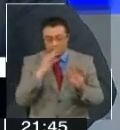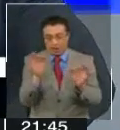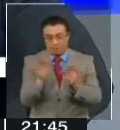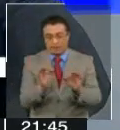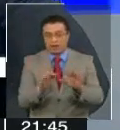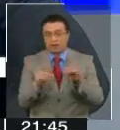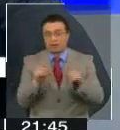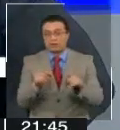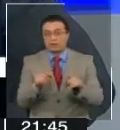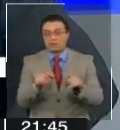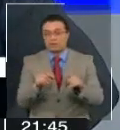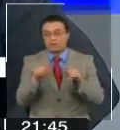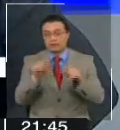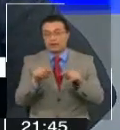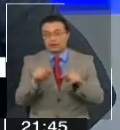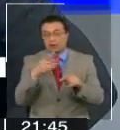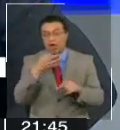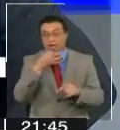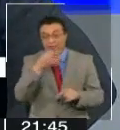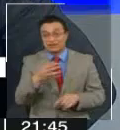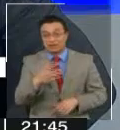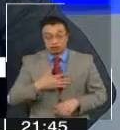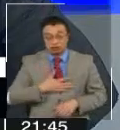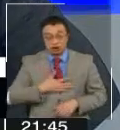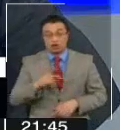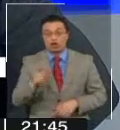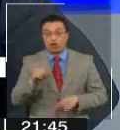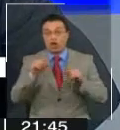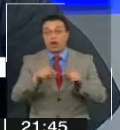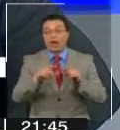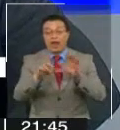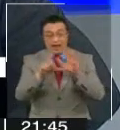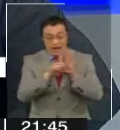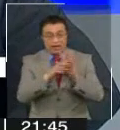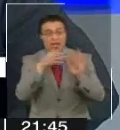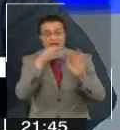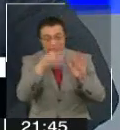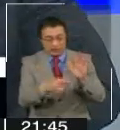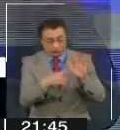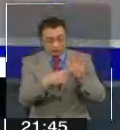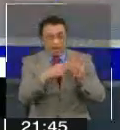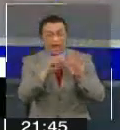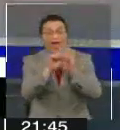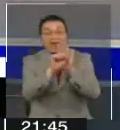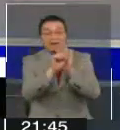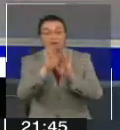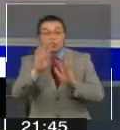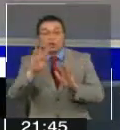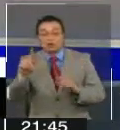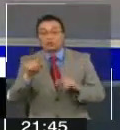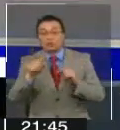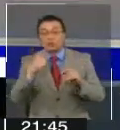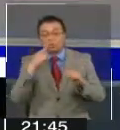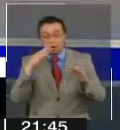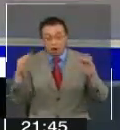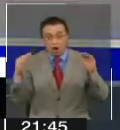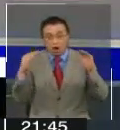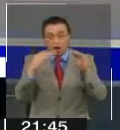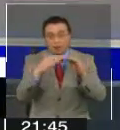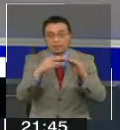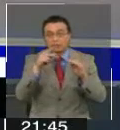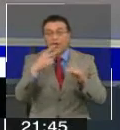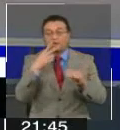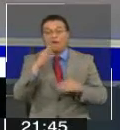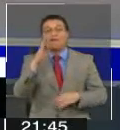inmediatamente. Eso no lo estoy diciendo yo, lo dice la ley 18.575, el artículo 41. Usted me dice que lo compartía esta visión el